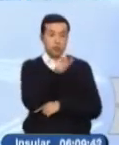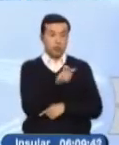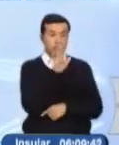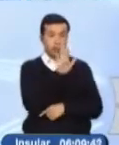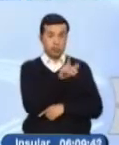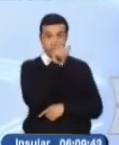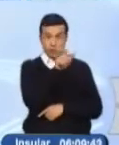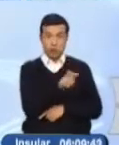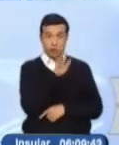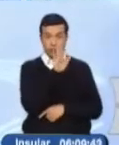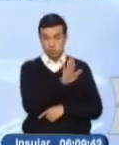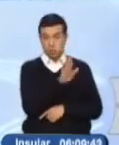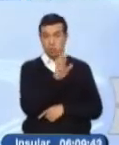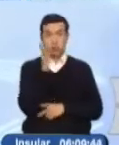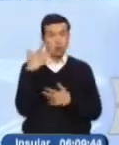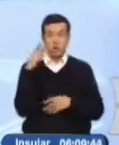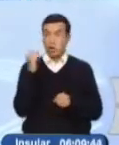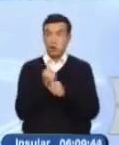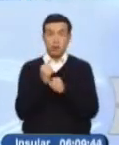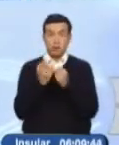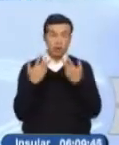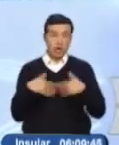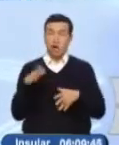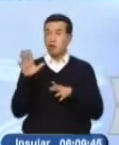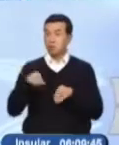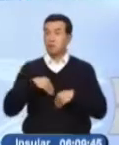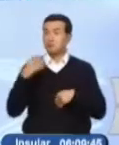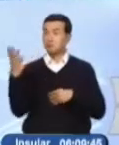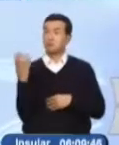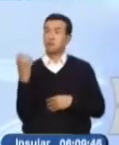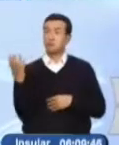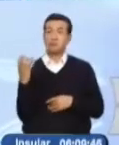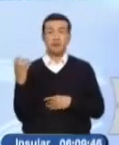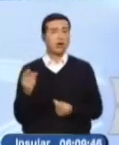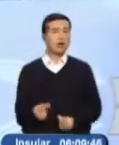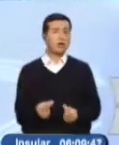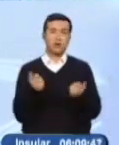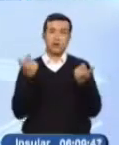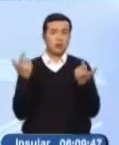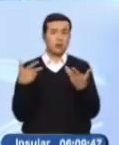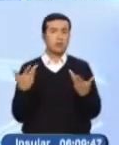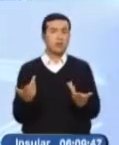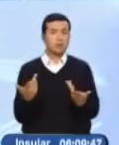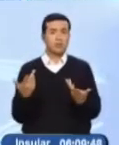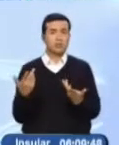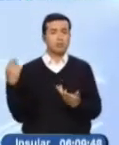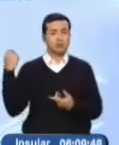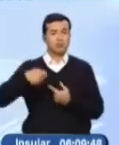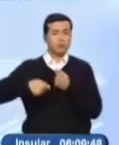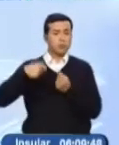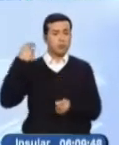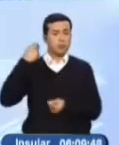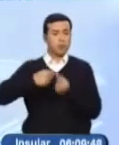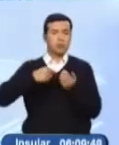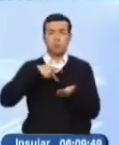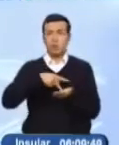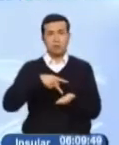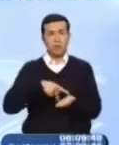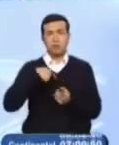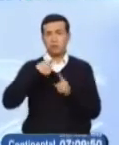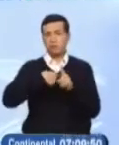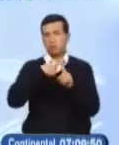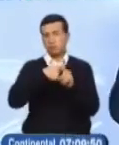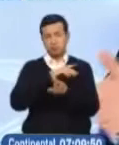que una persona queda cesante por acogerse a la jubilación de manera inmediata pasa a recibir el beneficio de las